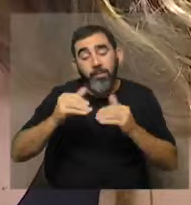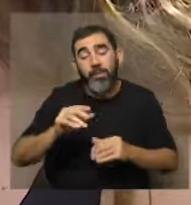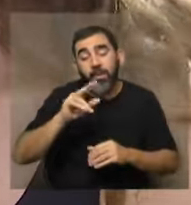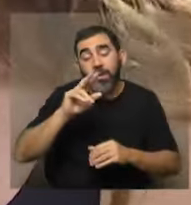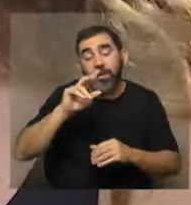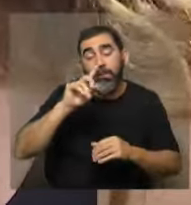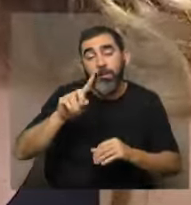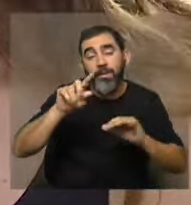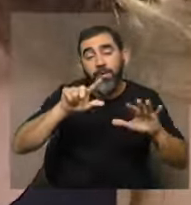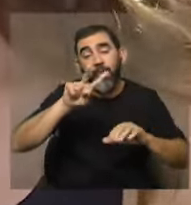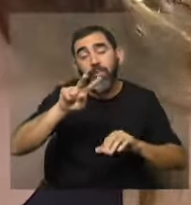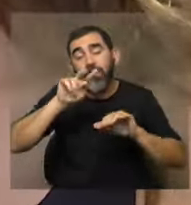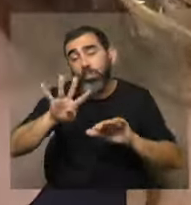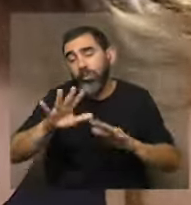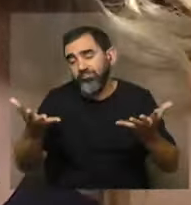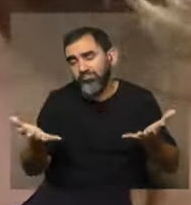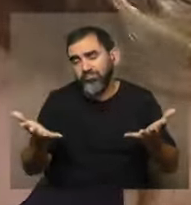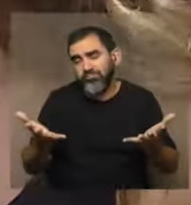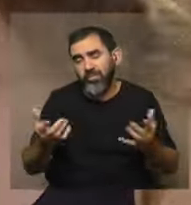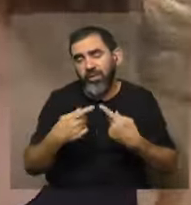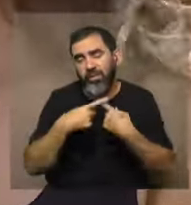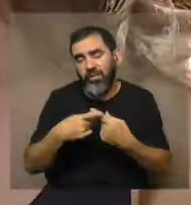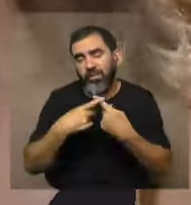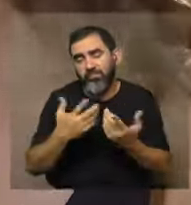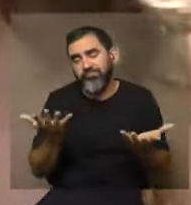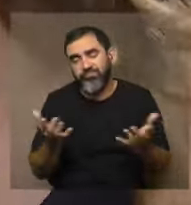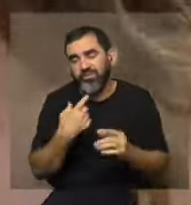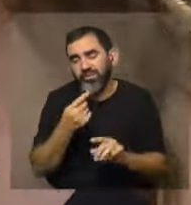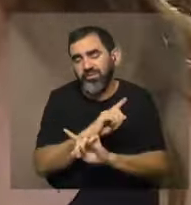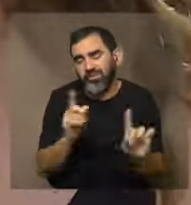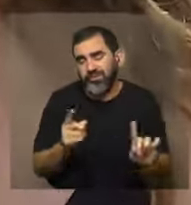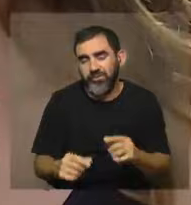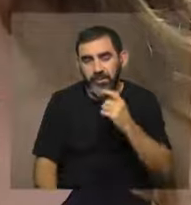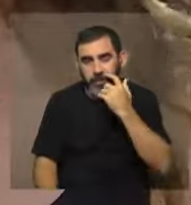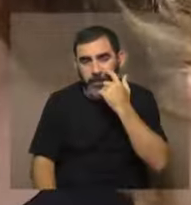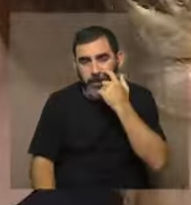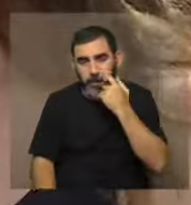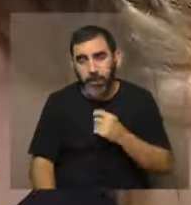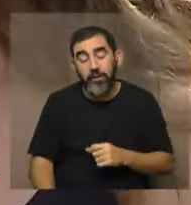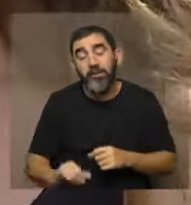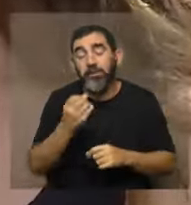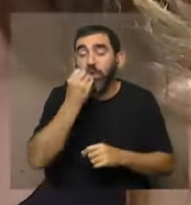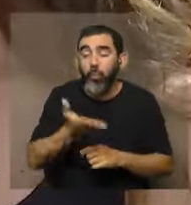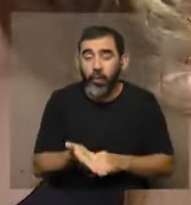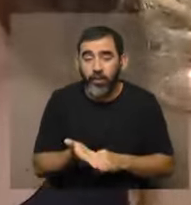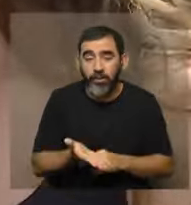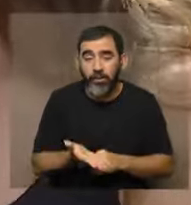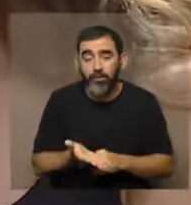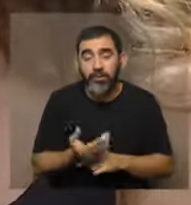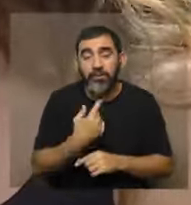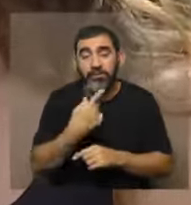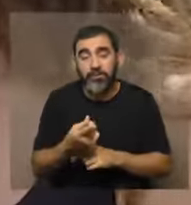24 así que me parece que es una discusión como que no no sé no tiene mucho sentido sí está bueno para que